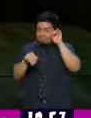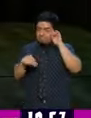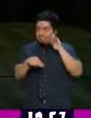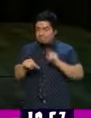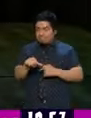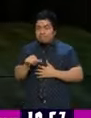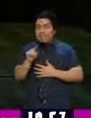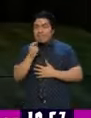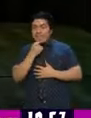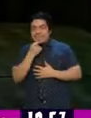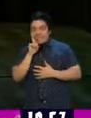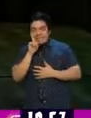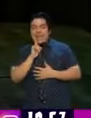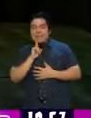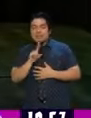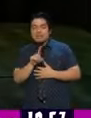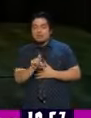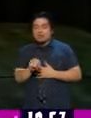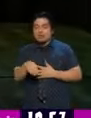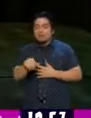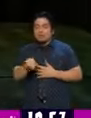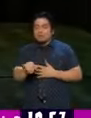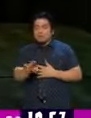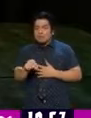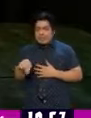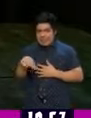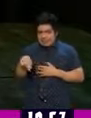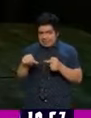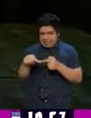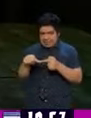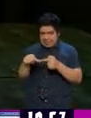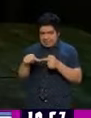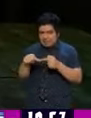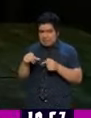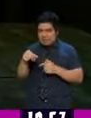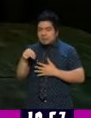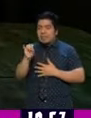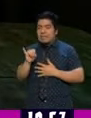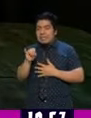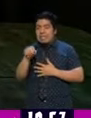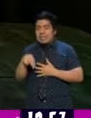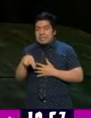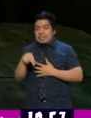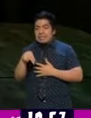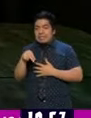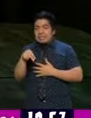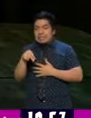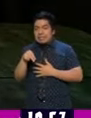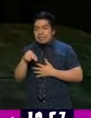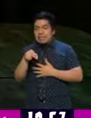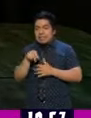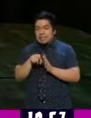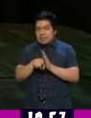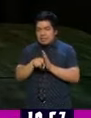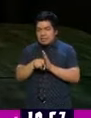Niña Zombie. Así es. Oye, ¿y si niña se puede con la ñ o sin el no, sin la tilde?